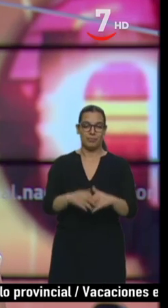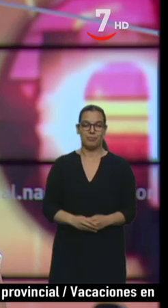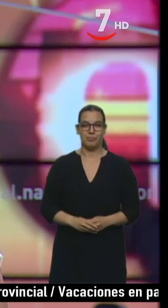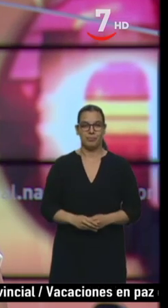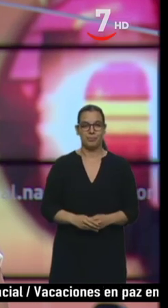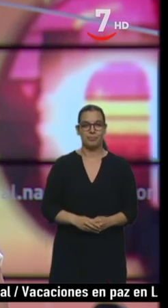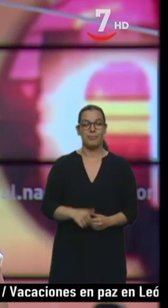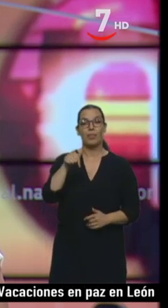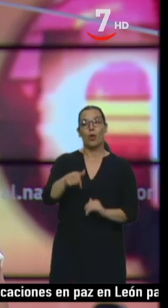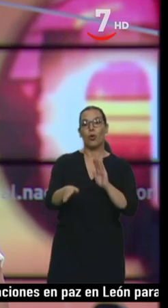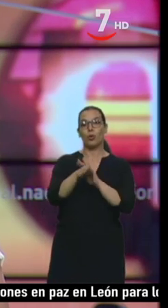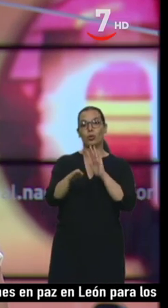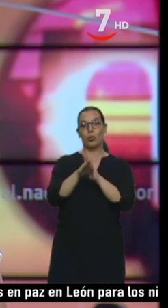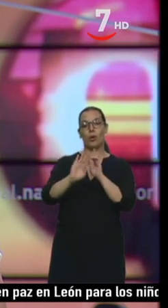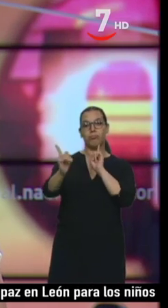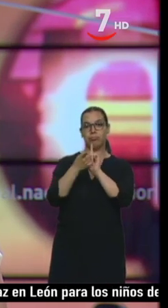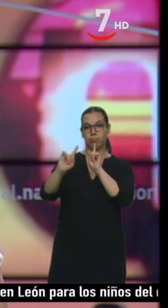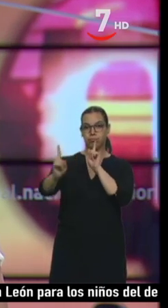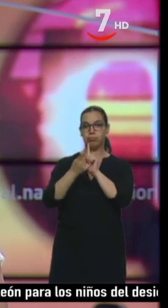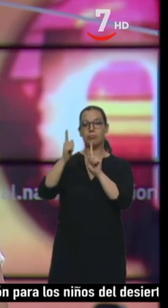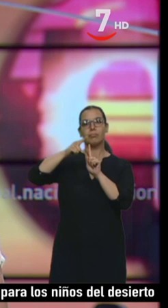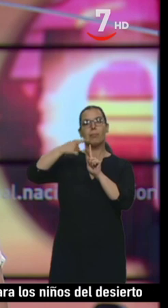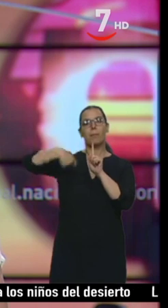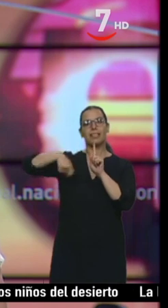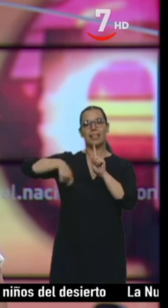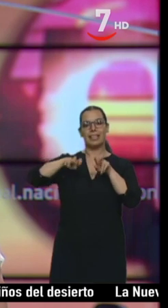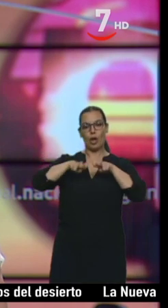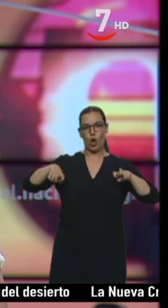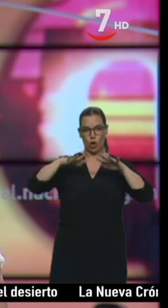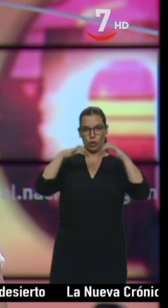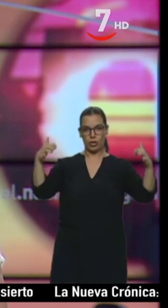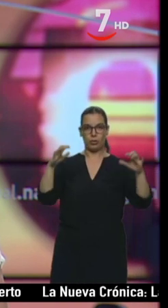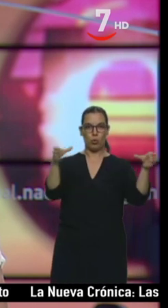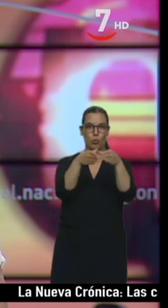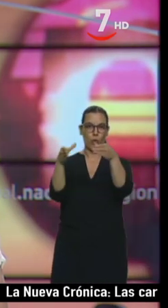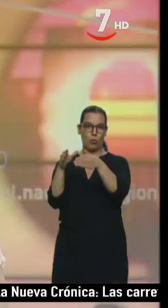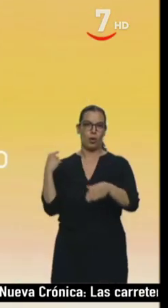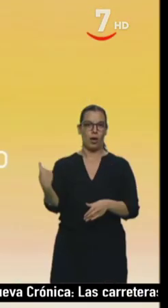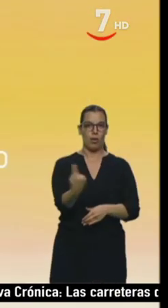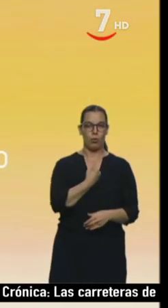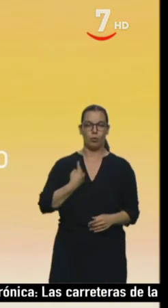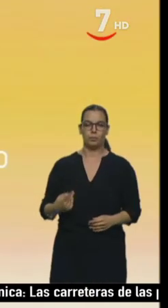Prosigue hoy la ronda de contactos del presidente de las Cortes con los grupos parlamentarios.